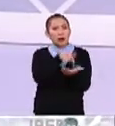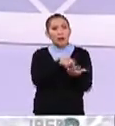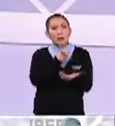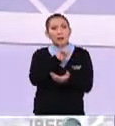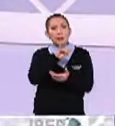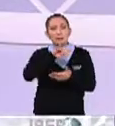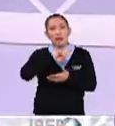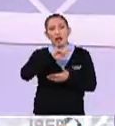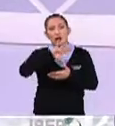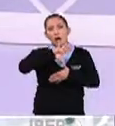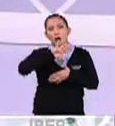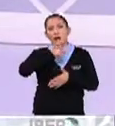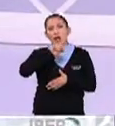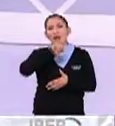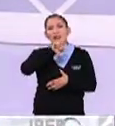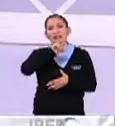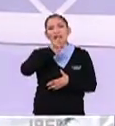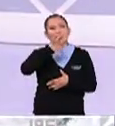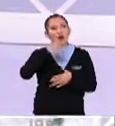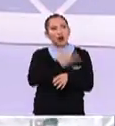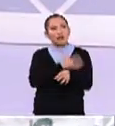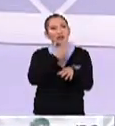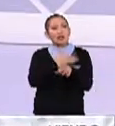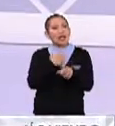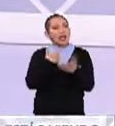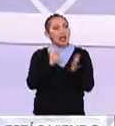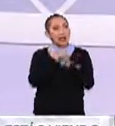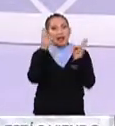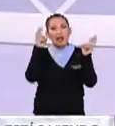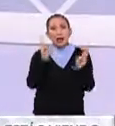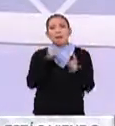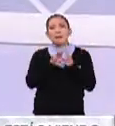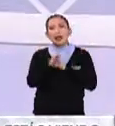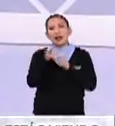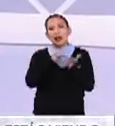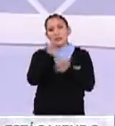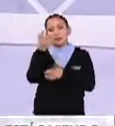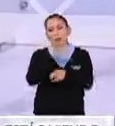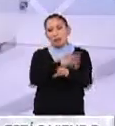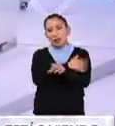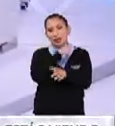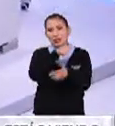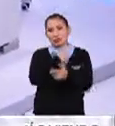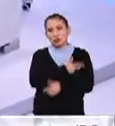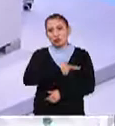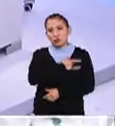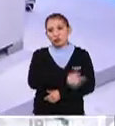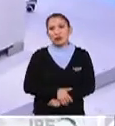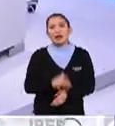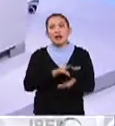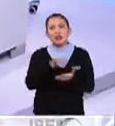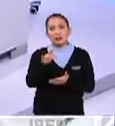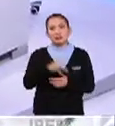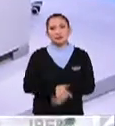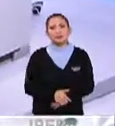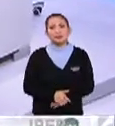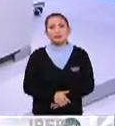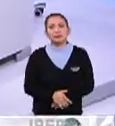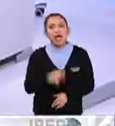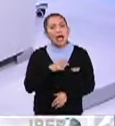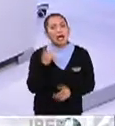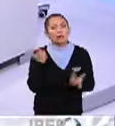de Iberoamérica al Día la doctora Eunice Rendón. Ella es coordinadora de Agenda Migrantes. Eunice, gracias por estar con nosotros, un placer. Gracias, señor. Hay